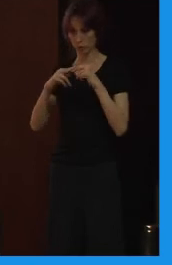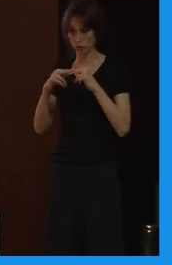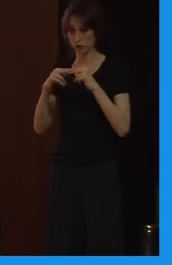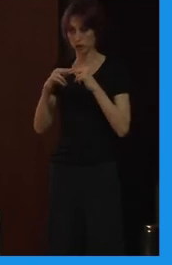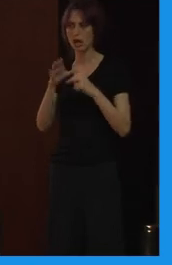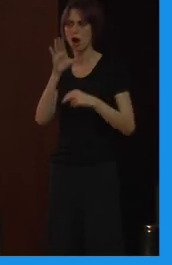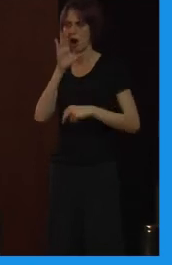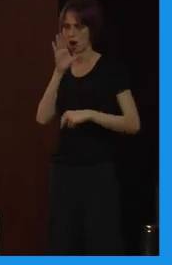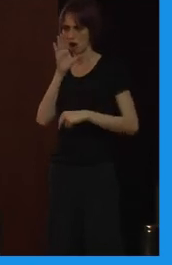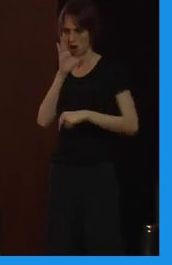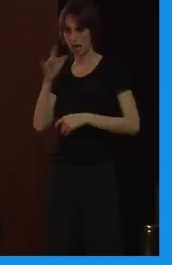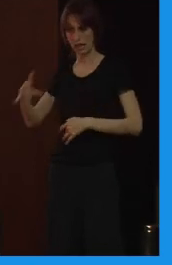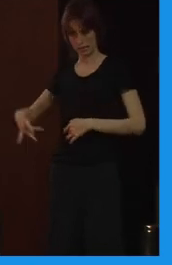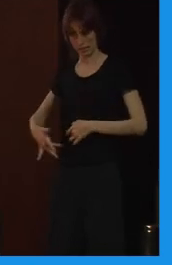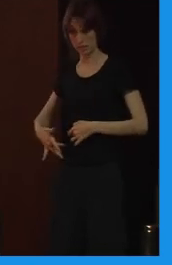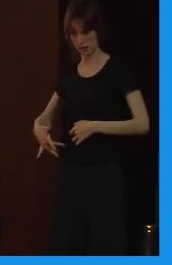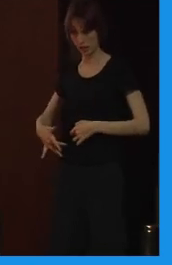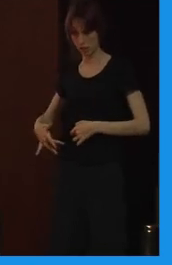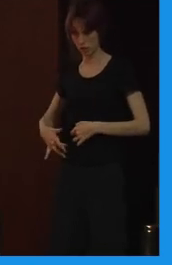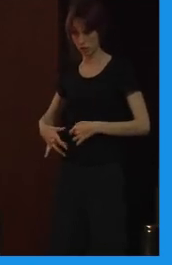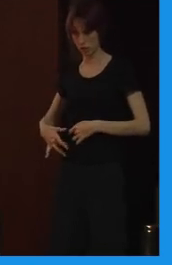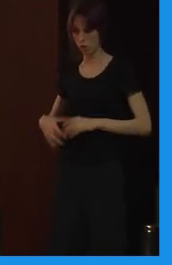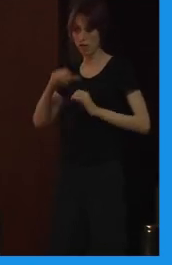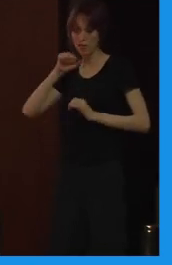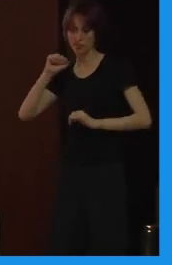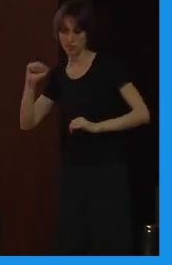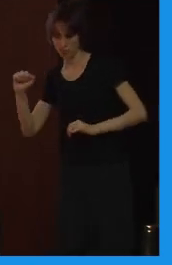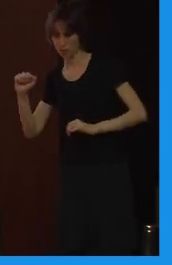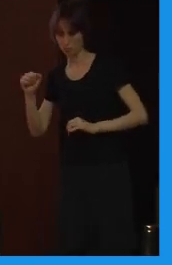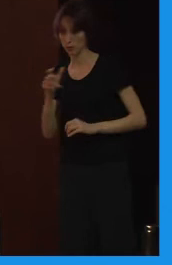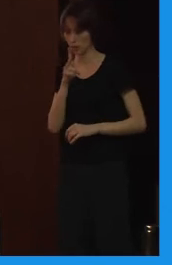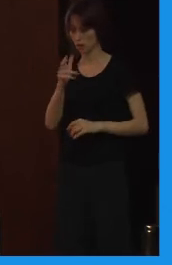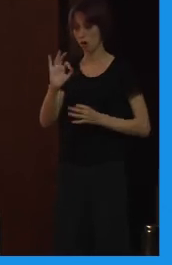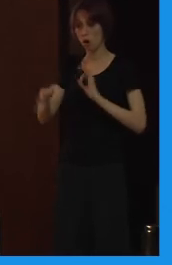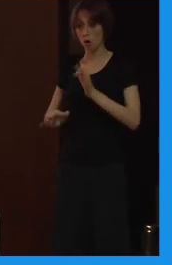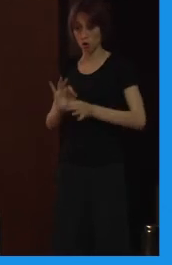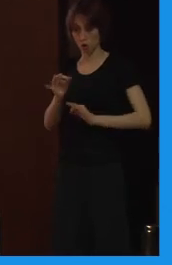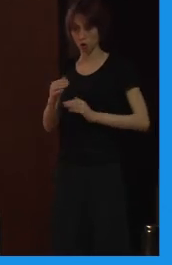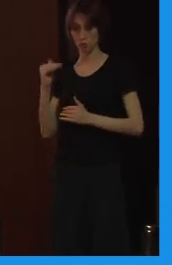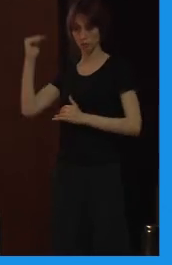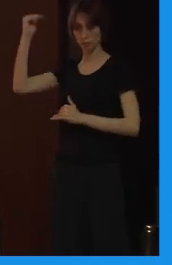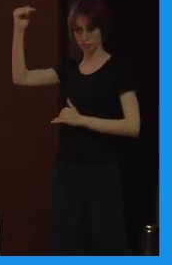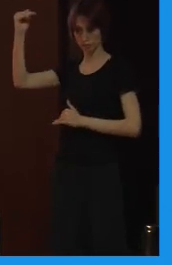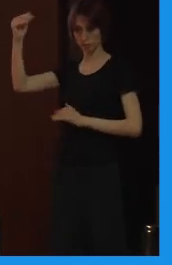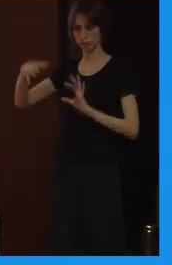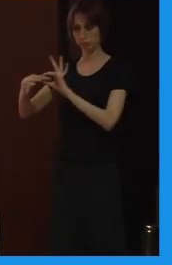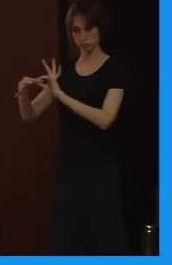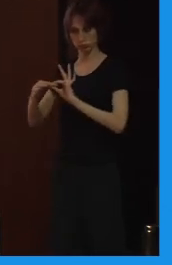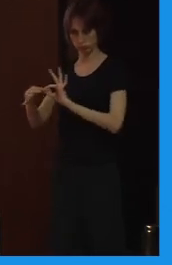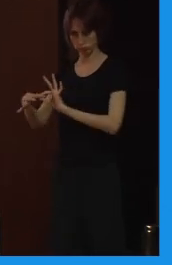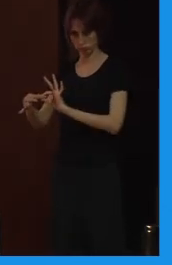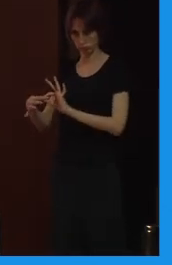os he comentado del hígado, que depende de la hormona de crecimiento. No se les hizo la hipoglucemia insulínica por lo molesta que es esa